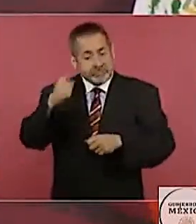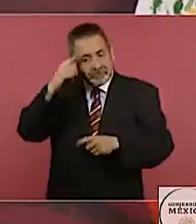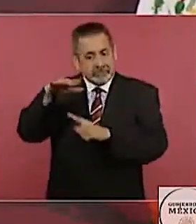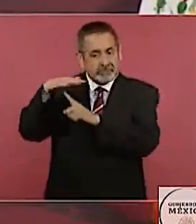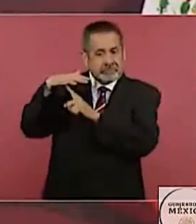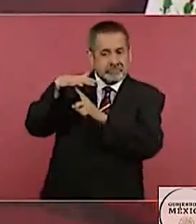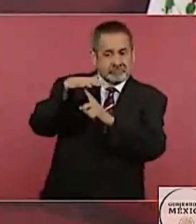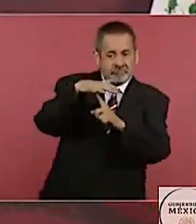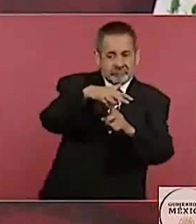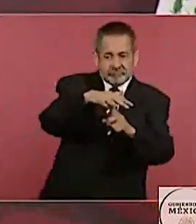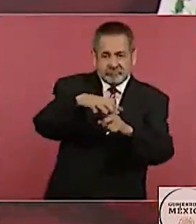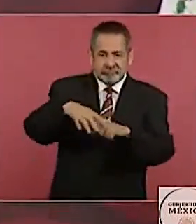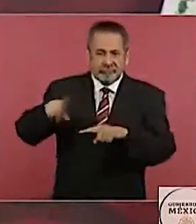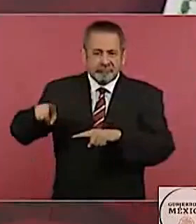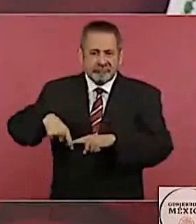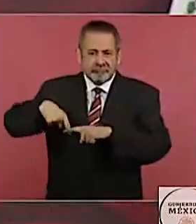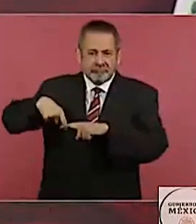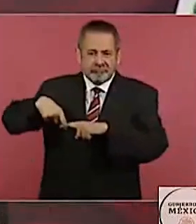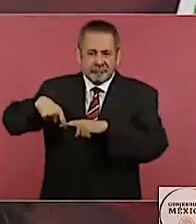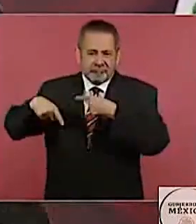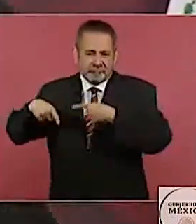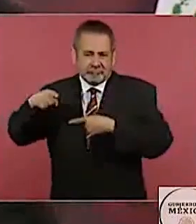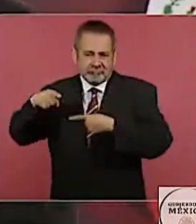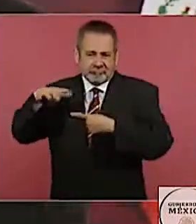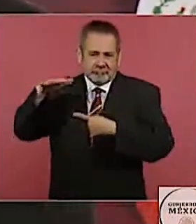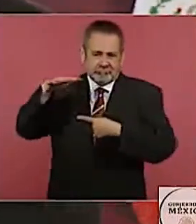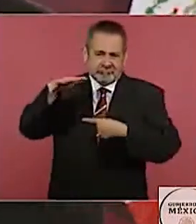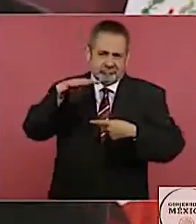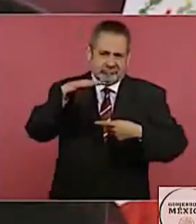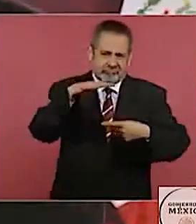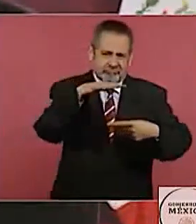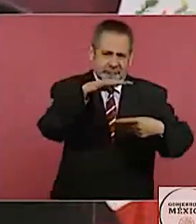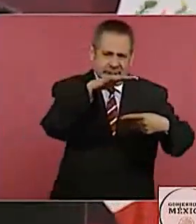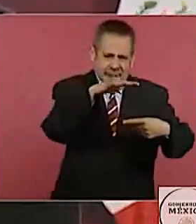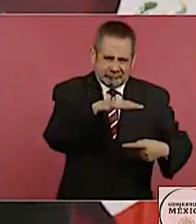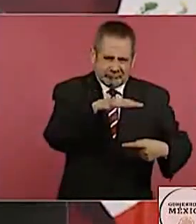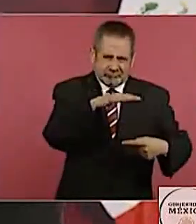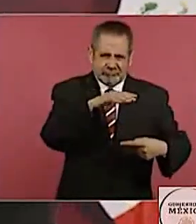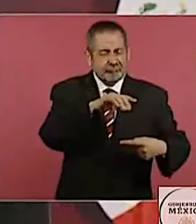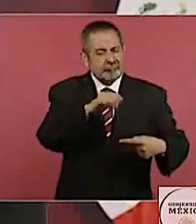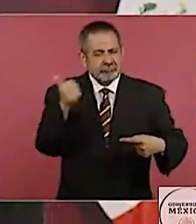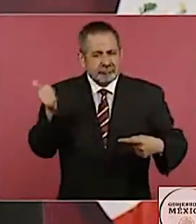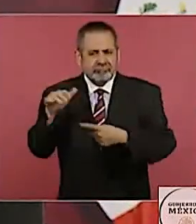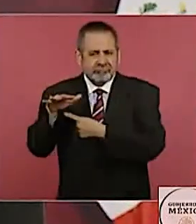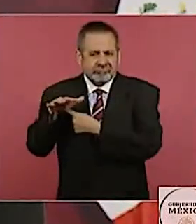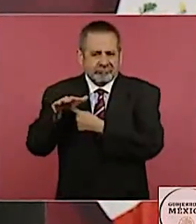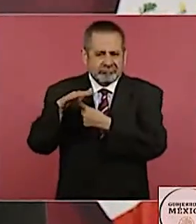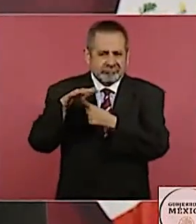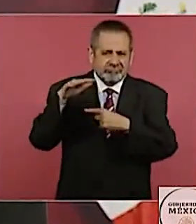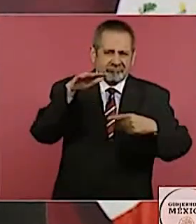helicóptero levantar las torres